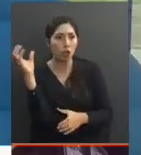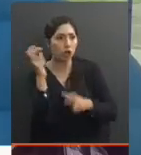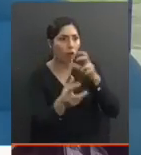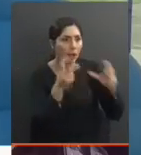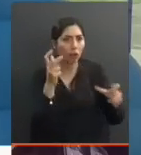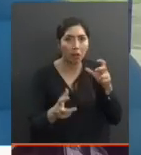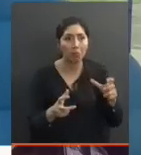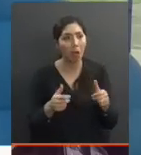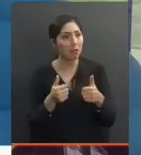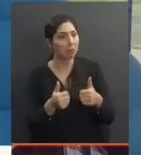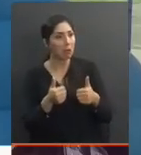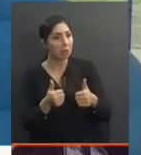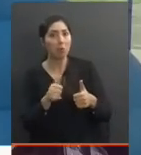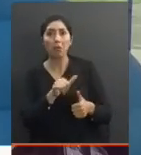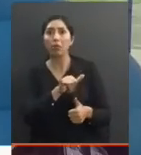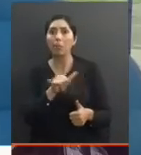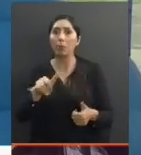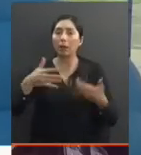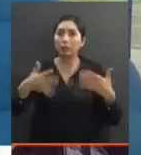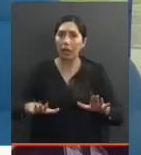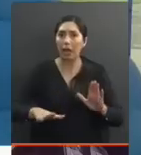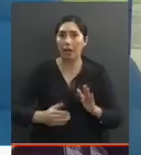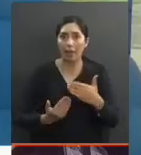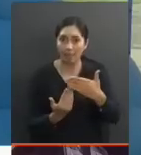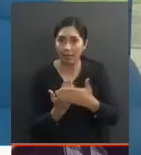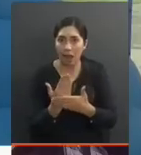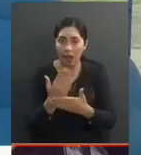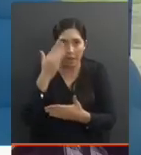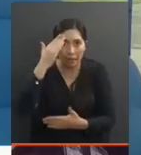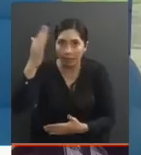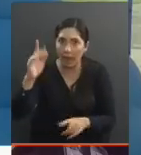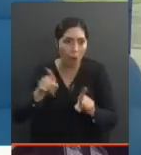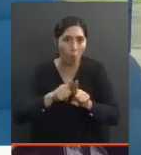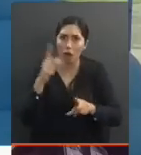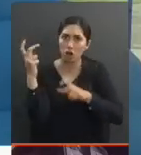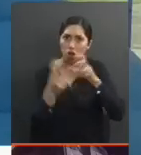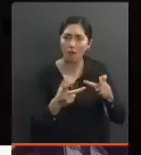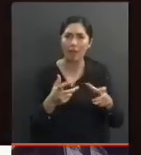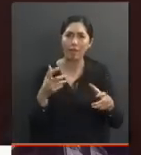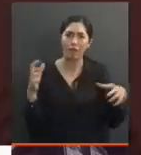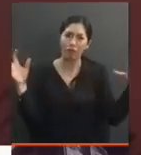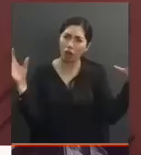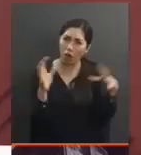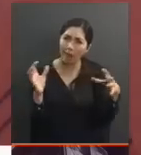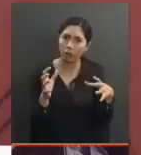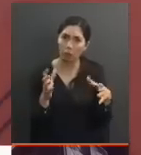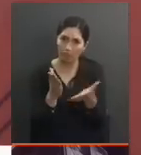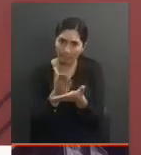robar masivamente de día, muy violentos y preparados.